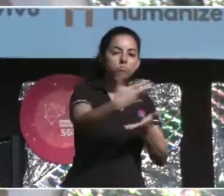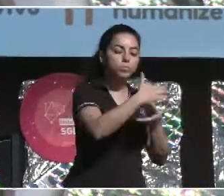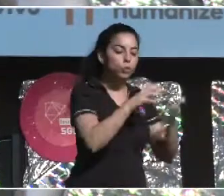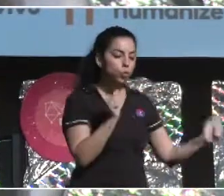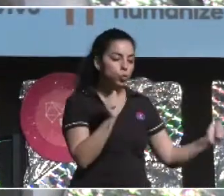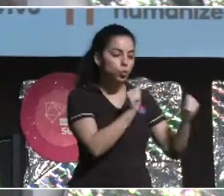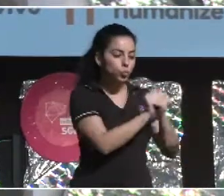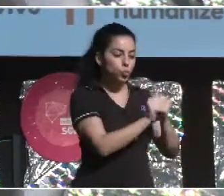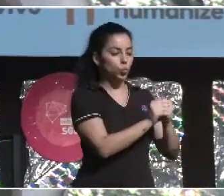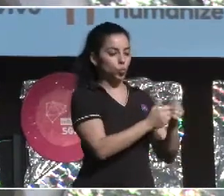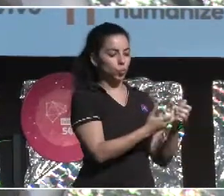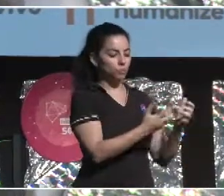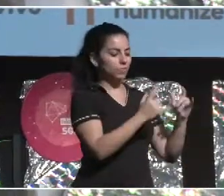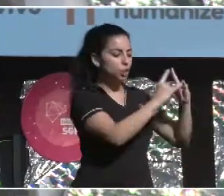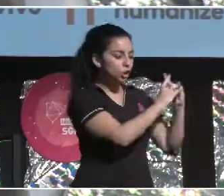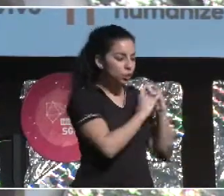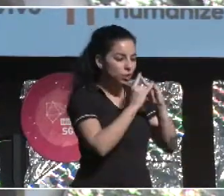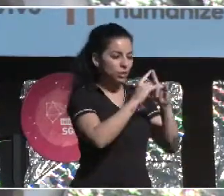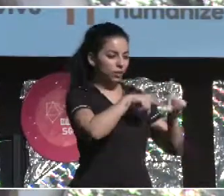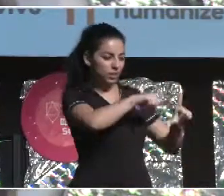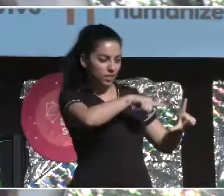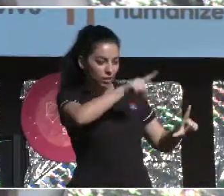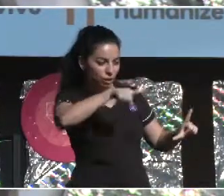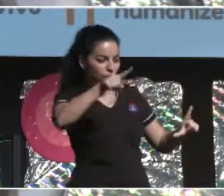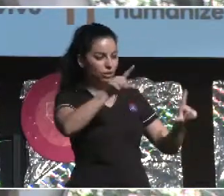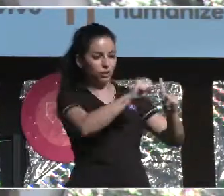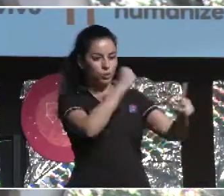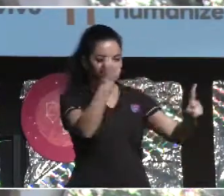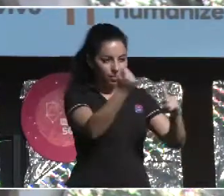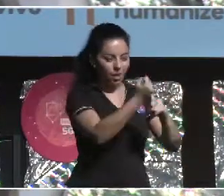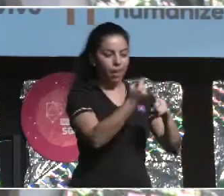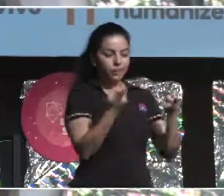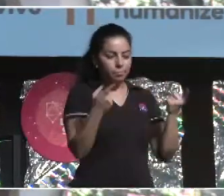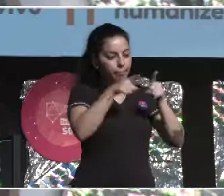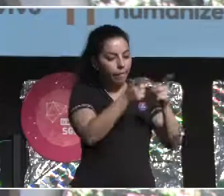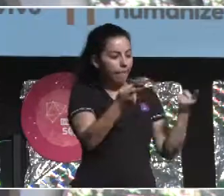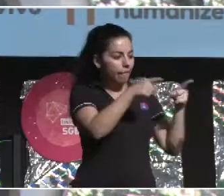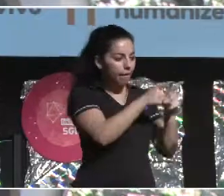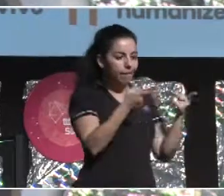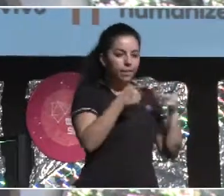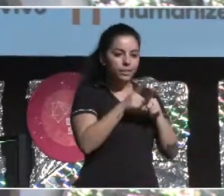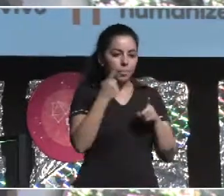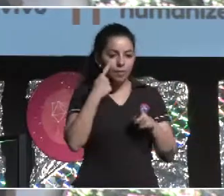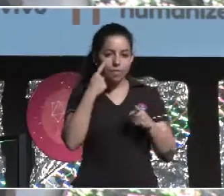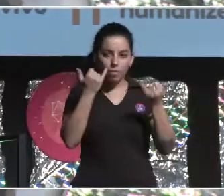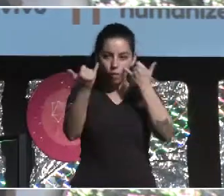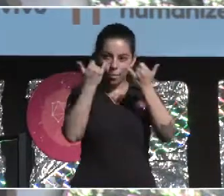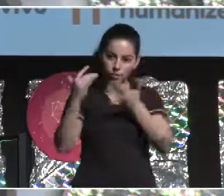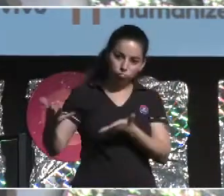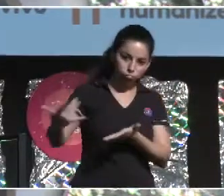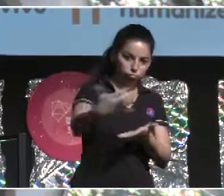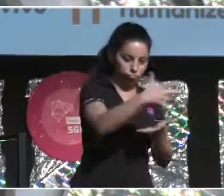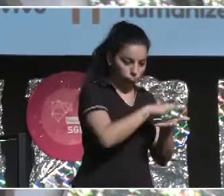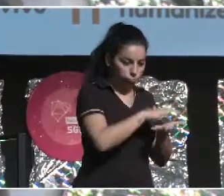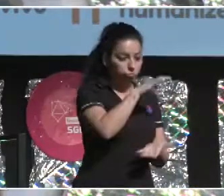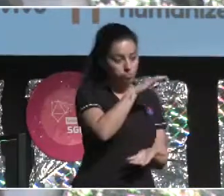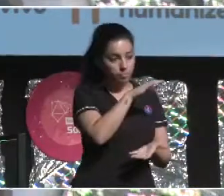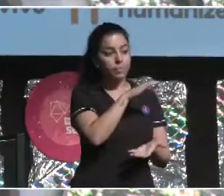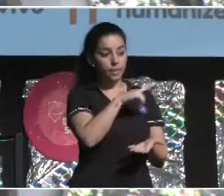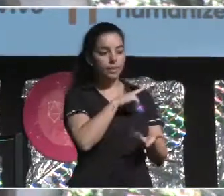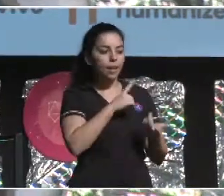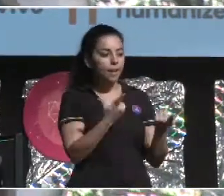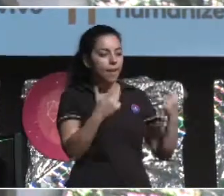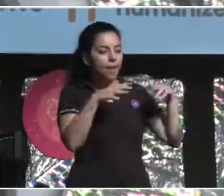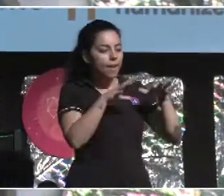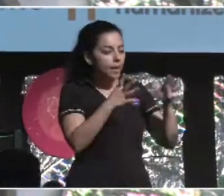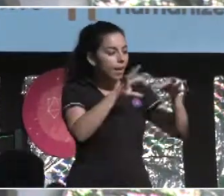de estadística, con la sociedad civil, con el sector privado. Un poco también lo que tenemos ahí es una red de Big Data